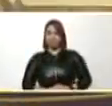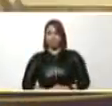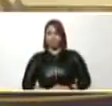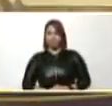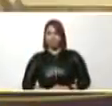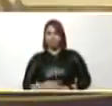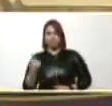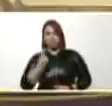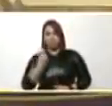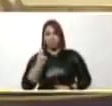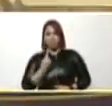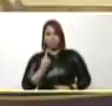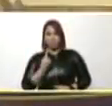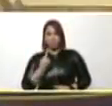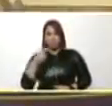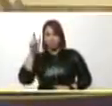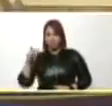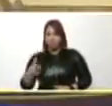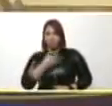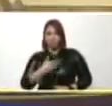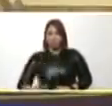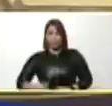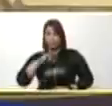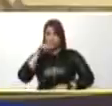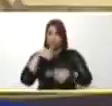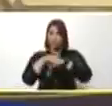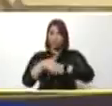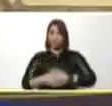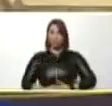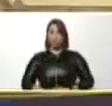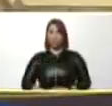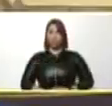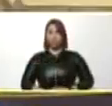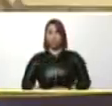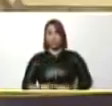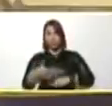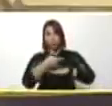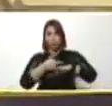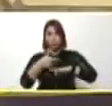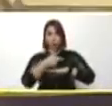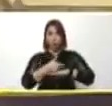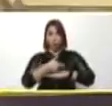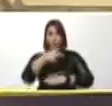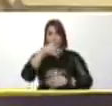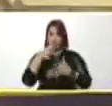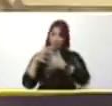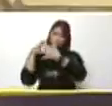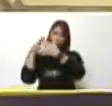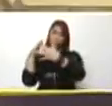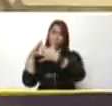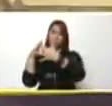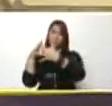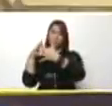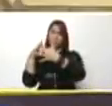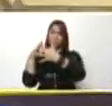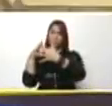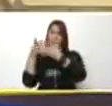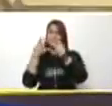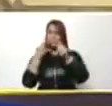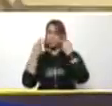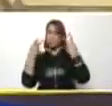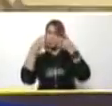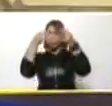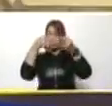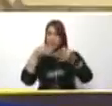Nada más, señor presidente Jorge Rodríguez, el gobierno de Estados Unidos, en comunicado